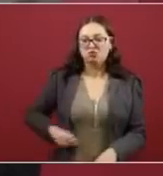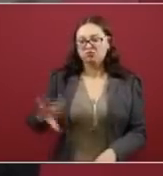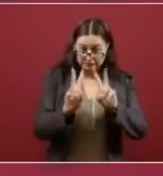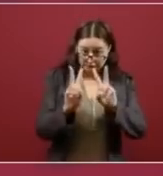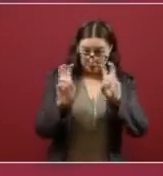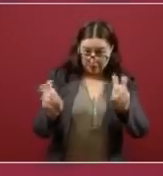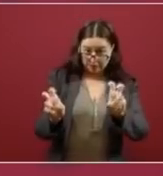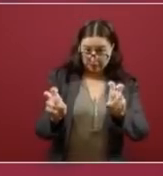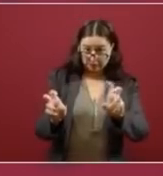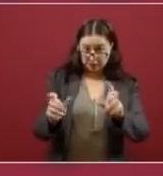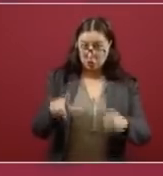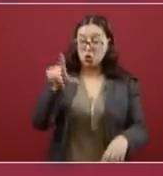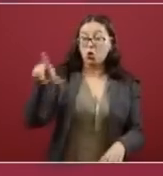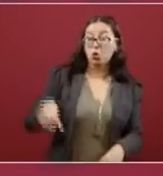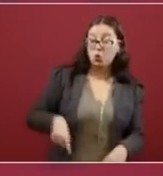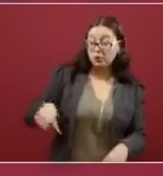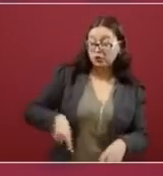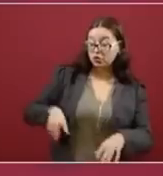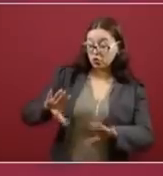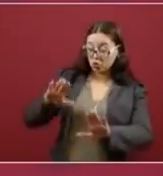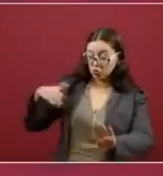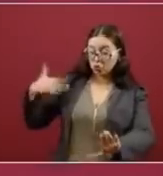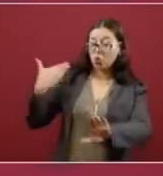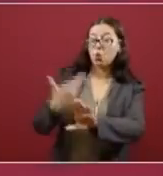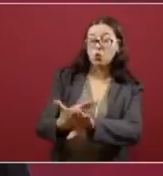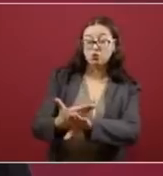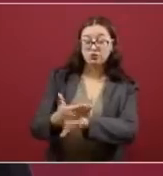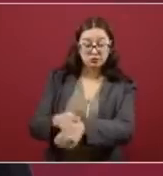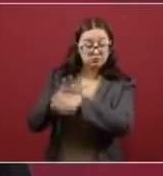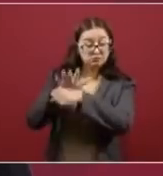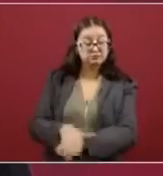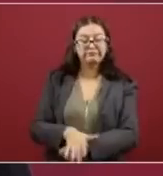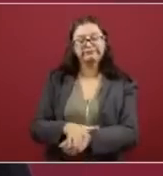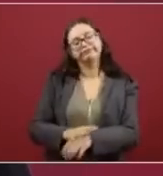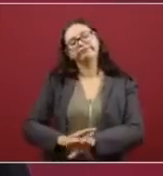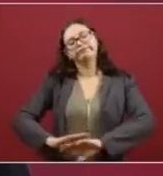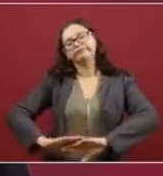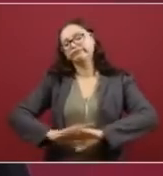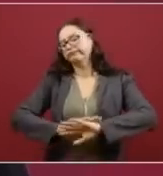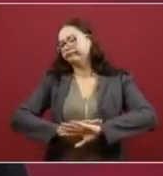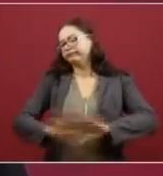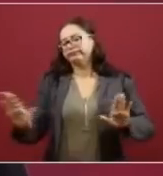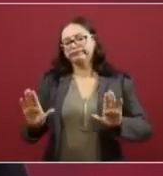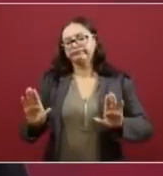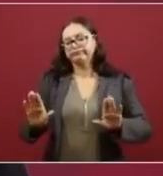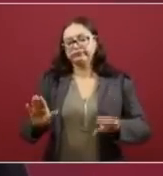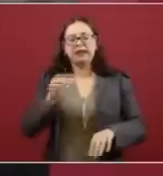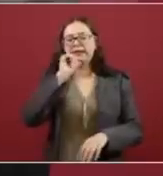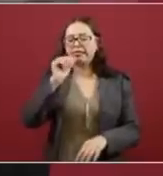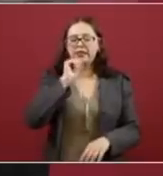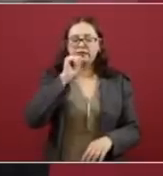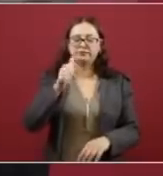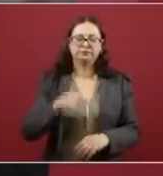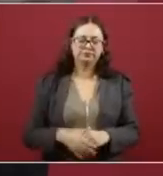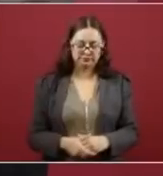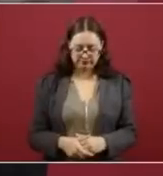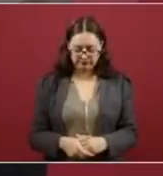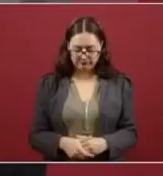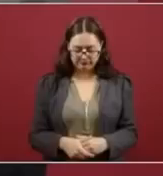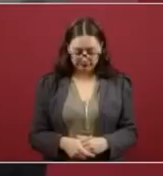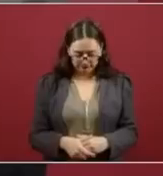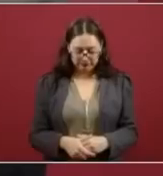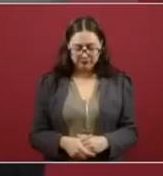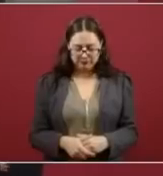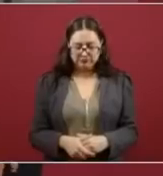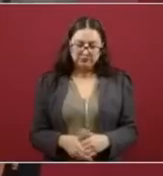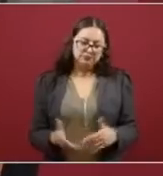el estado no va a reprimir a los ciudadanos que era